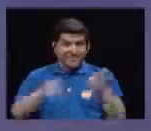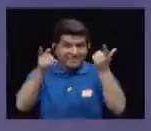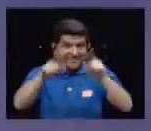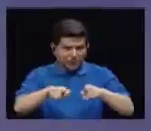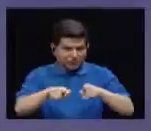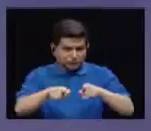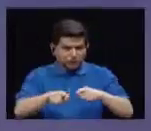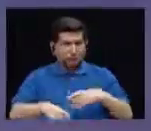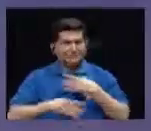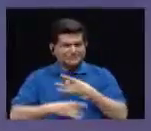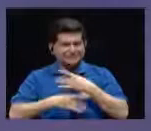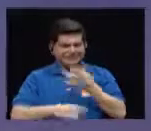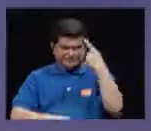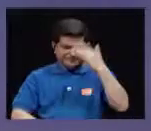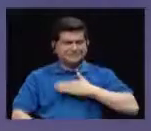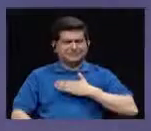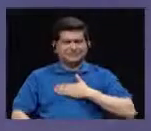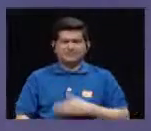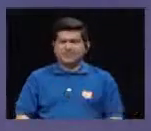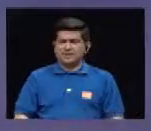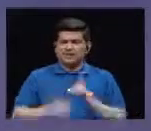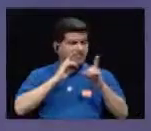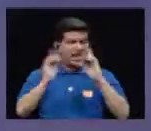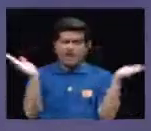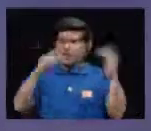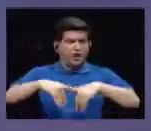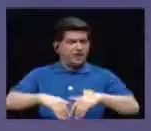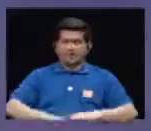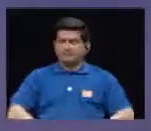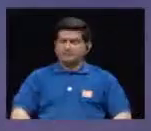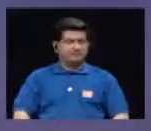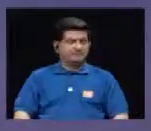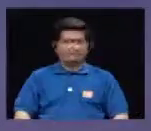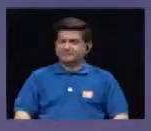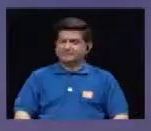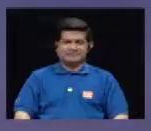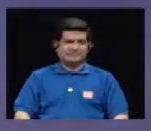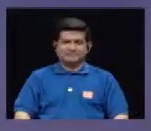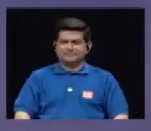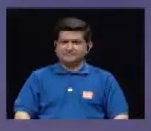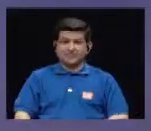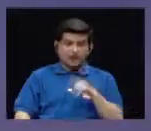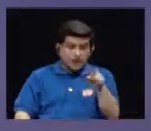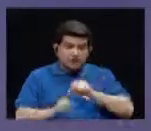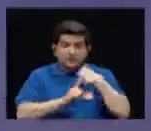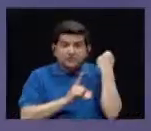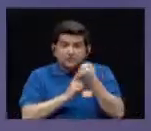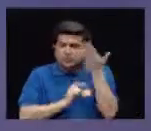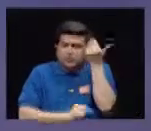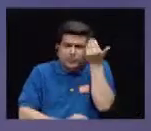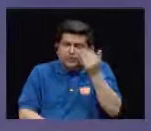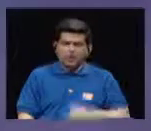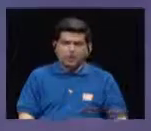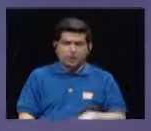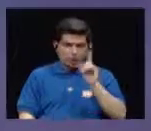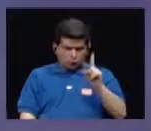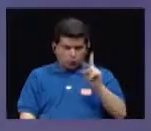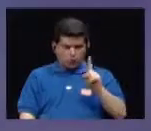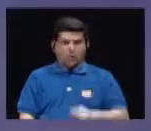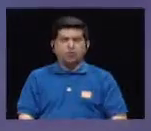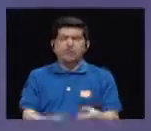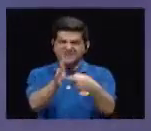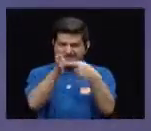hecho, lo interesante para mí de esto es que no hay diálogo, ¿verdad? Entonces, eso era, ¿por qué? Uno era porque